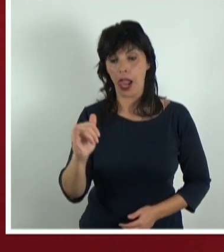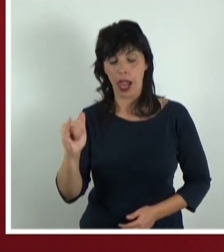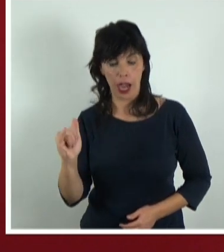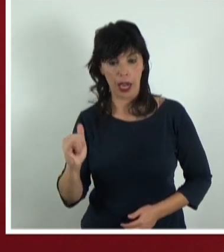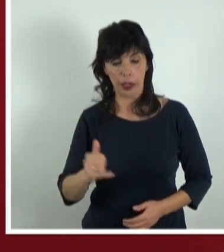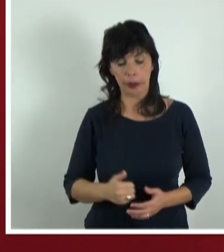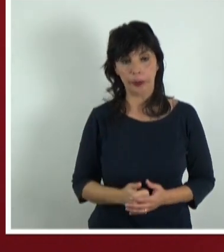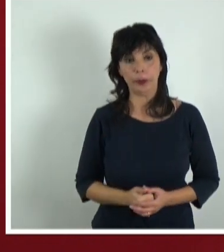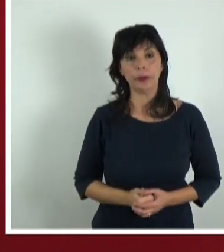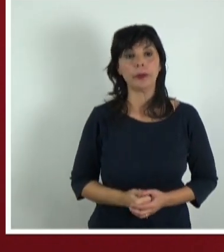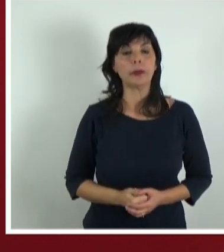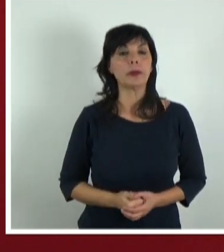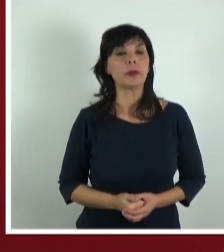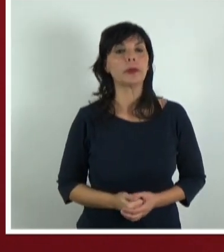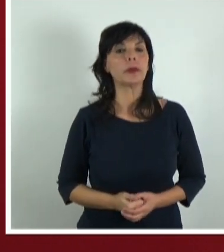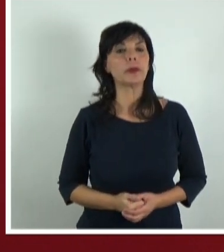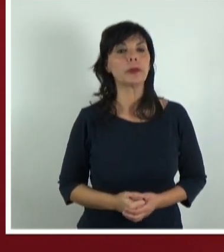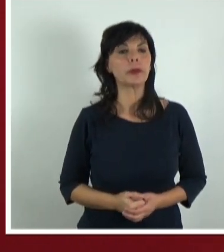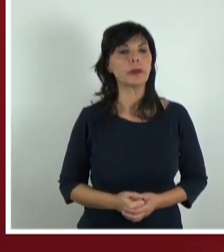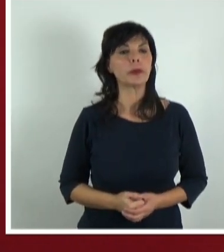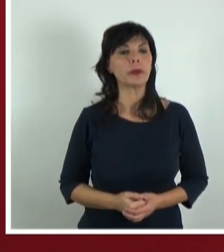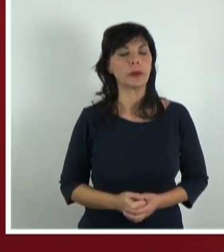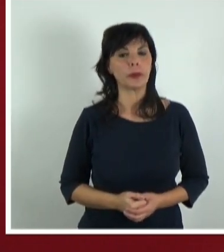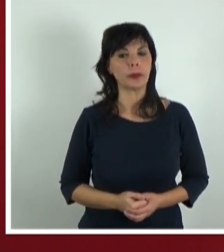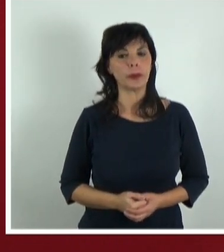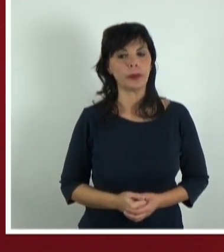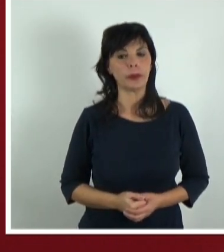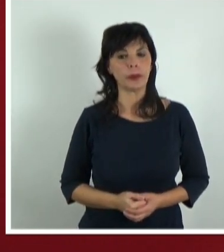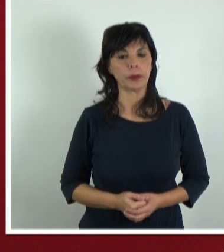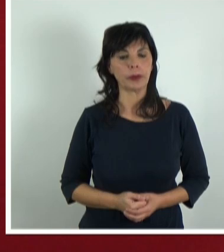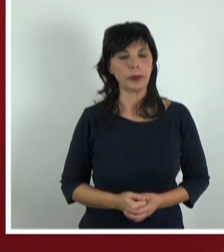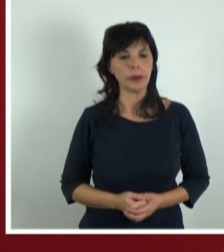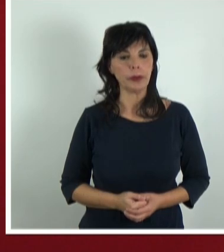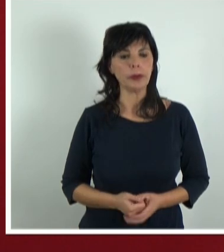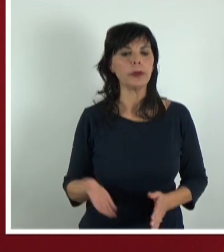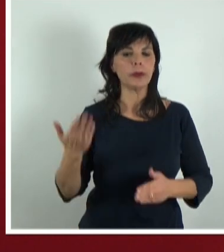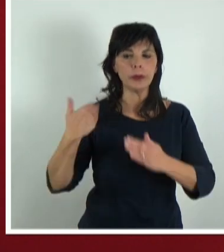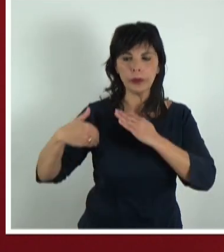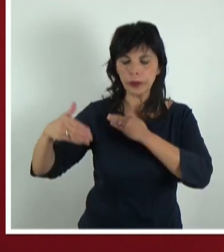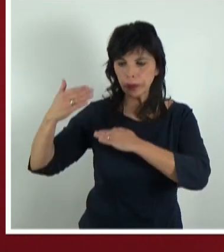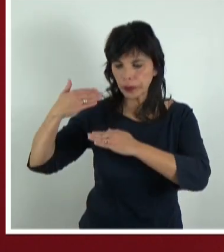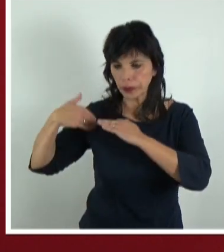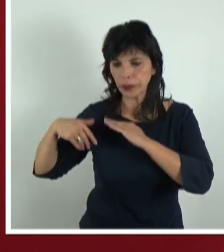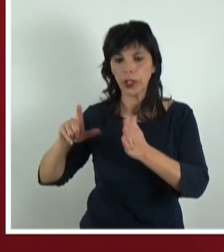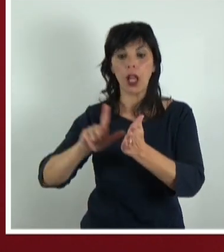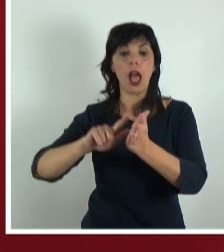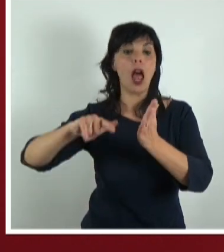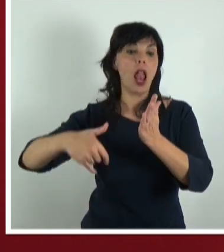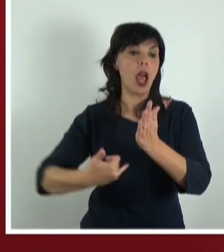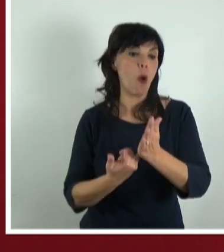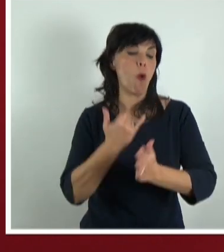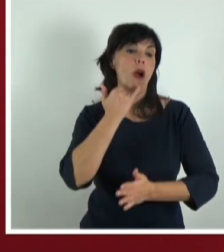literatura griega, es la palabra que se usaba para hacer apuestas.